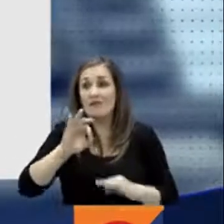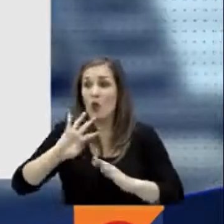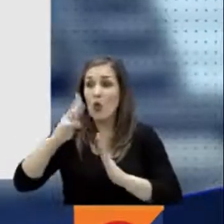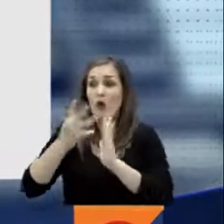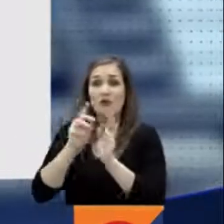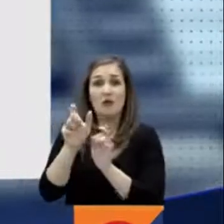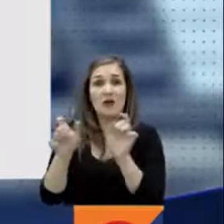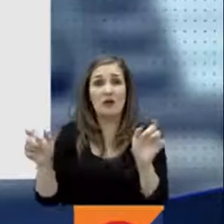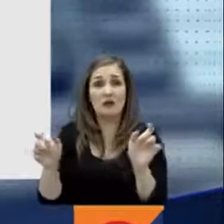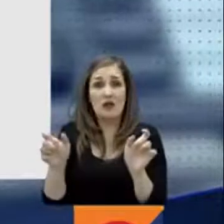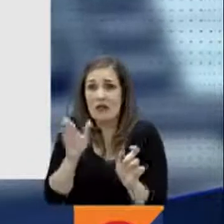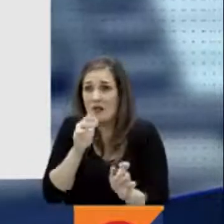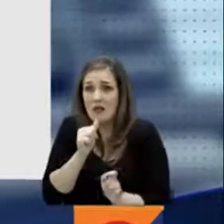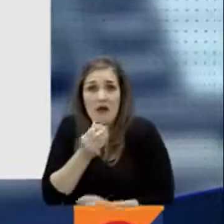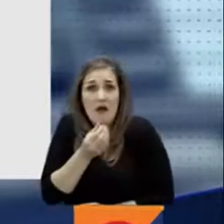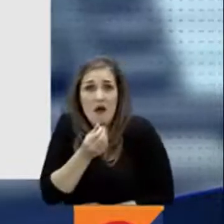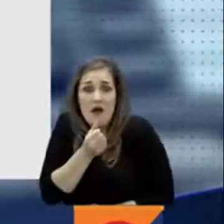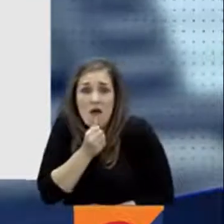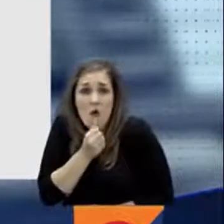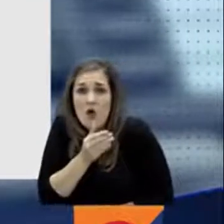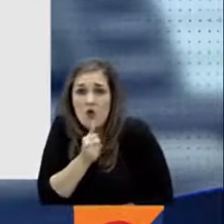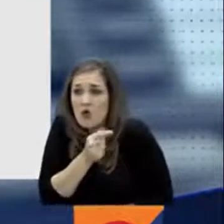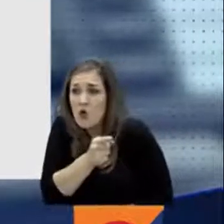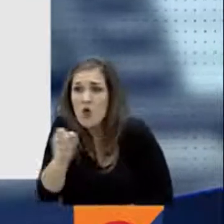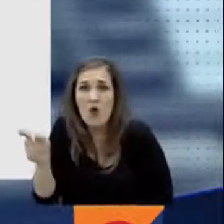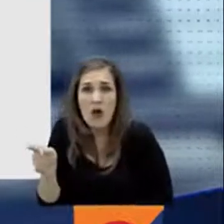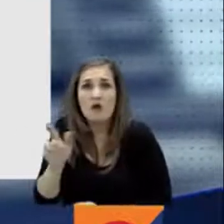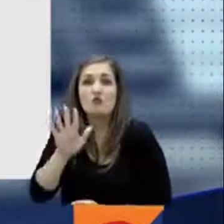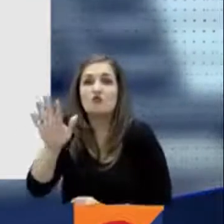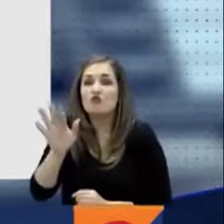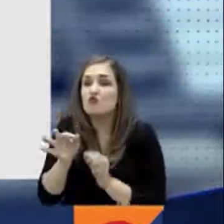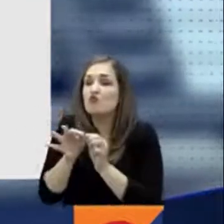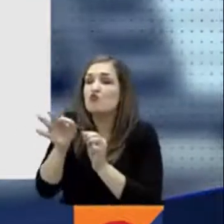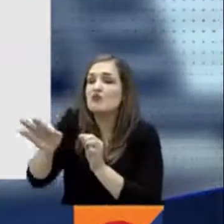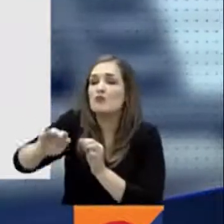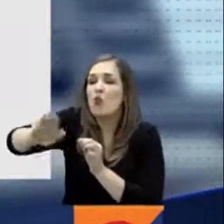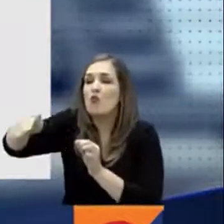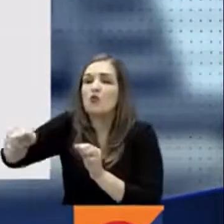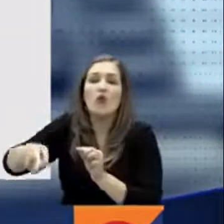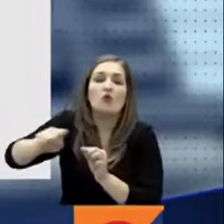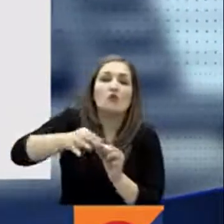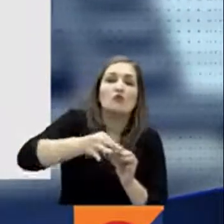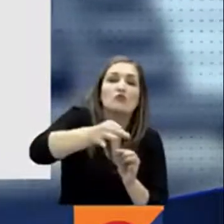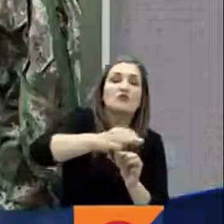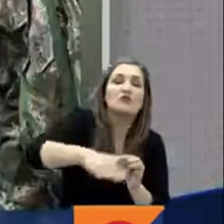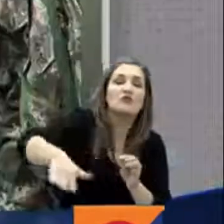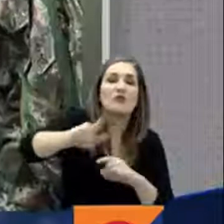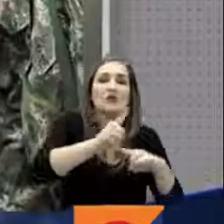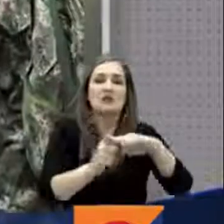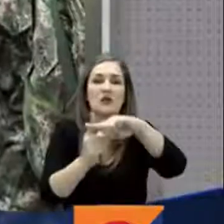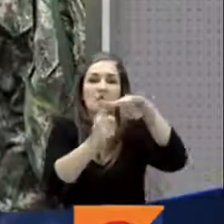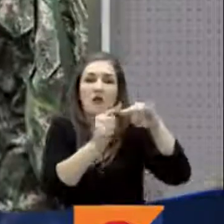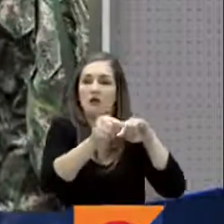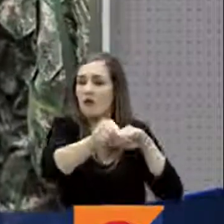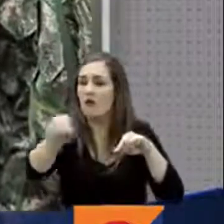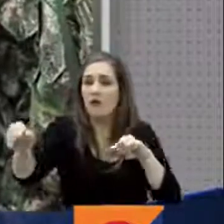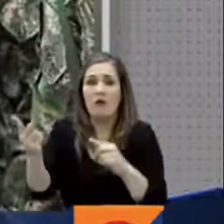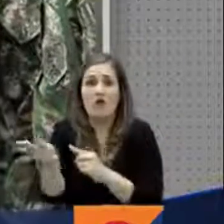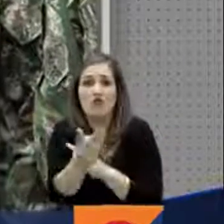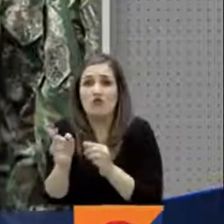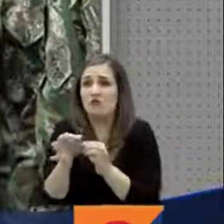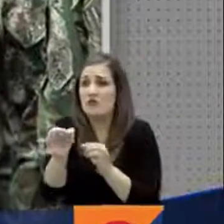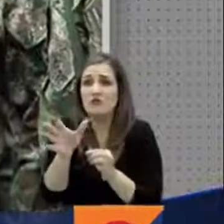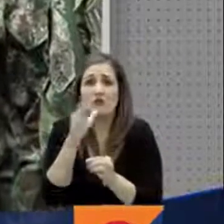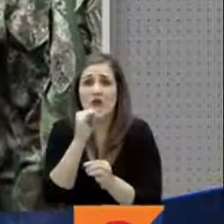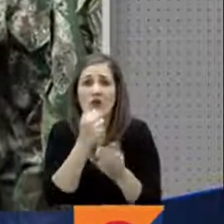personas sin agua, entre la cabecera municipal de La Montañita y la inspección de Santuario, usuario, al gobernador, lo mismo que también al gobierno nacional,